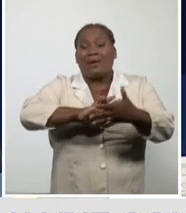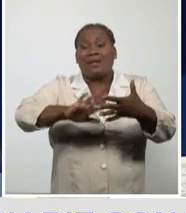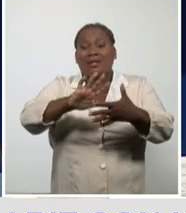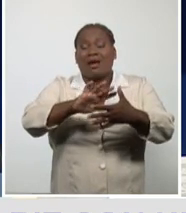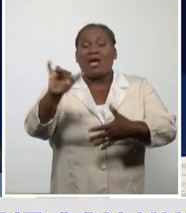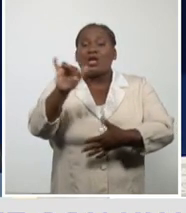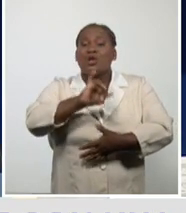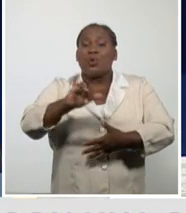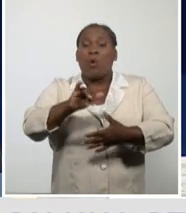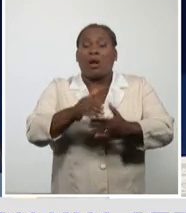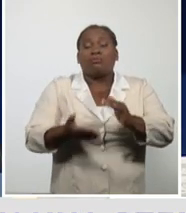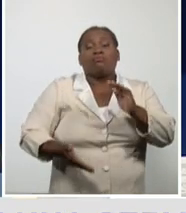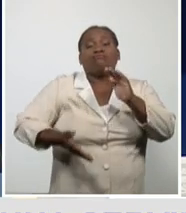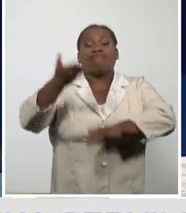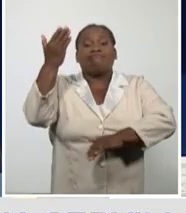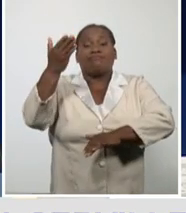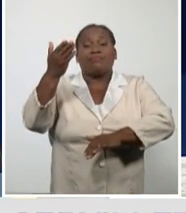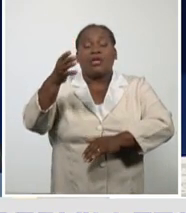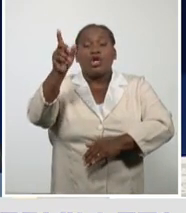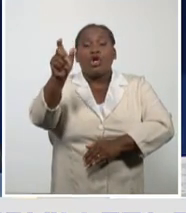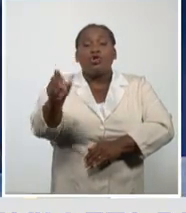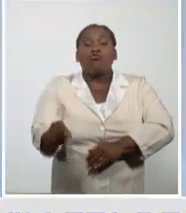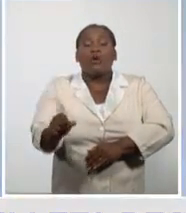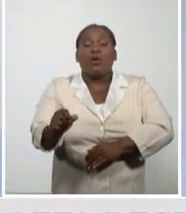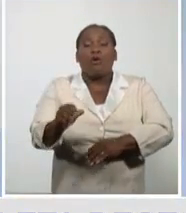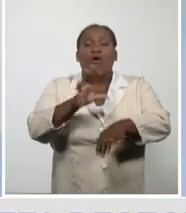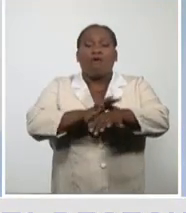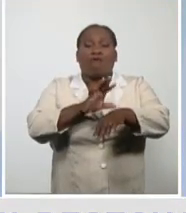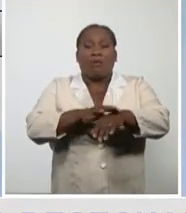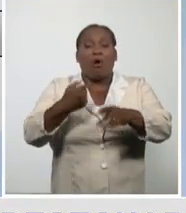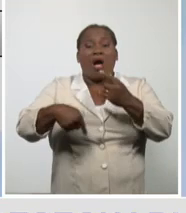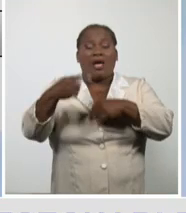incrementa su número de casos. En el día de ayer se confirmaron